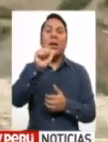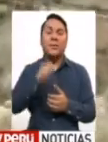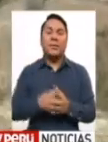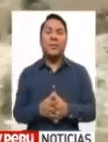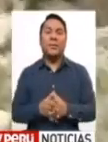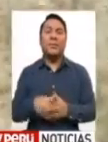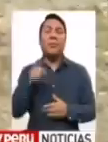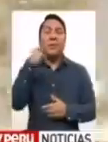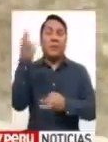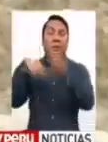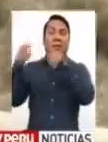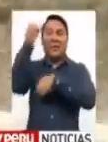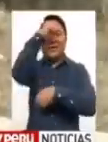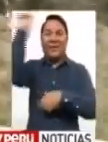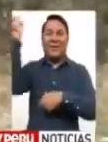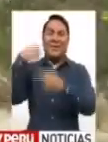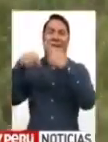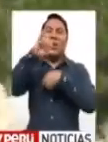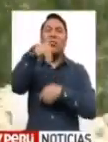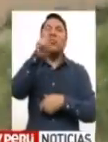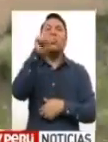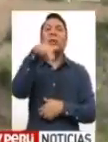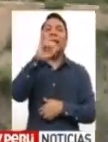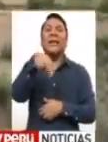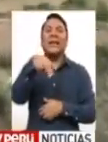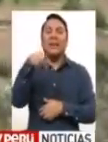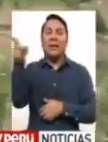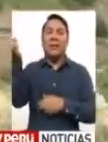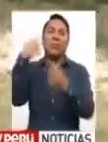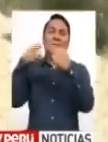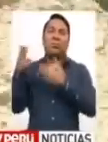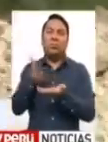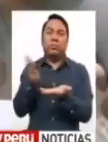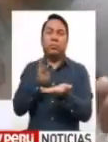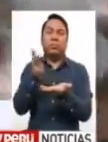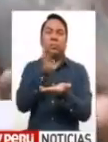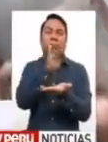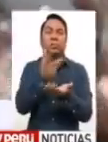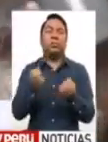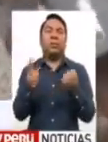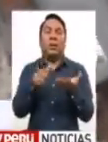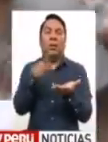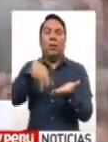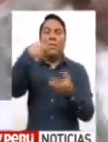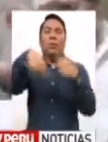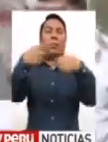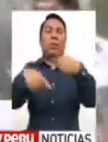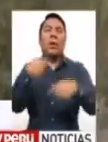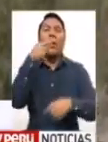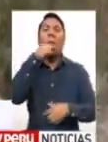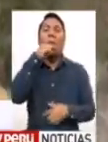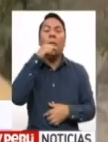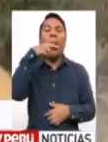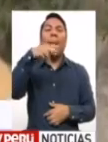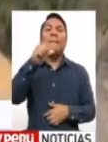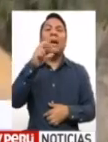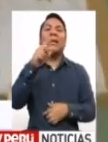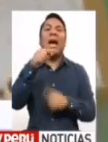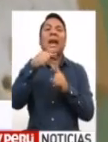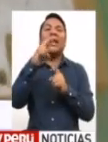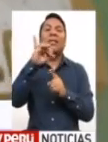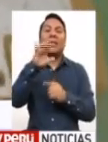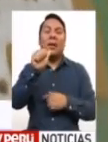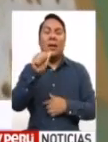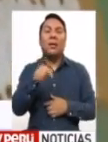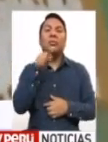Regresaba de un viaje en la región Junín cuando ocurrió el lamentable hecho. Margarita Patiño, la viuda del asesinado